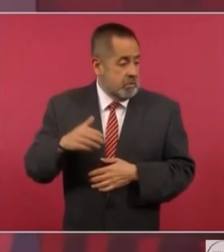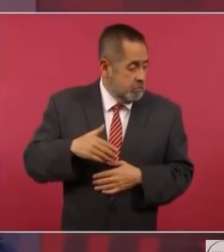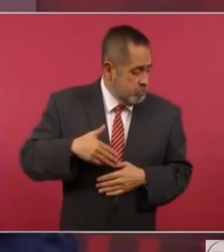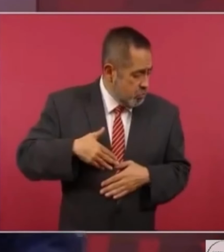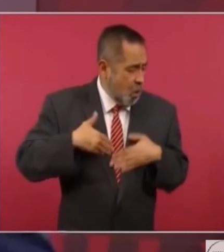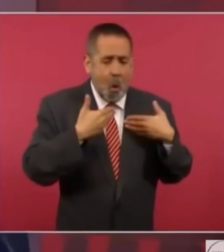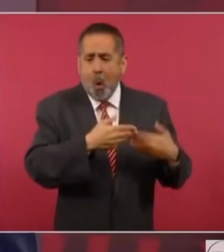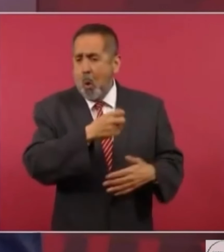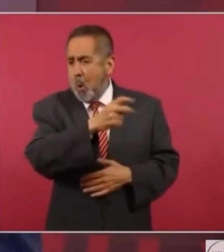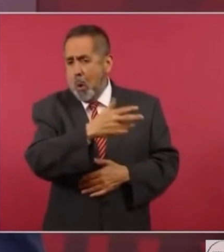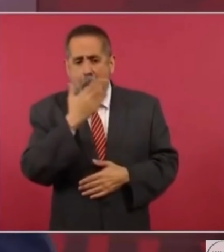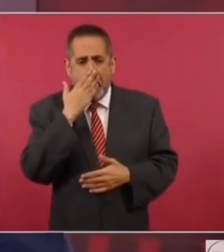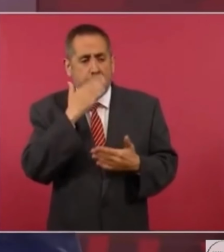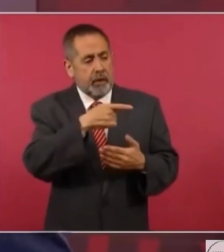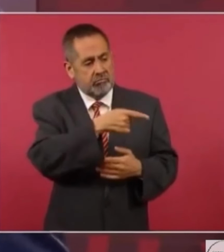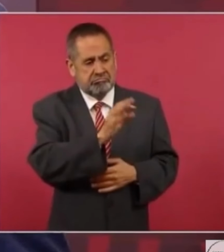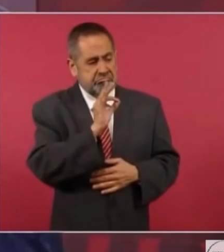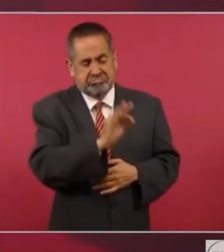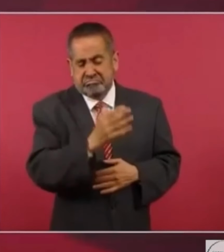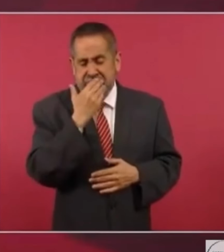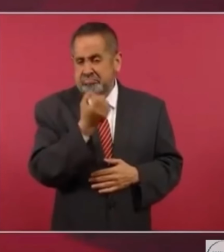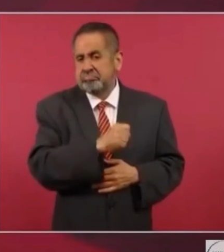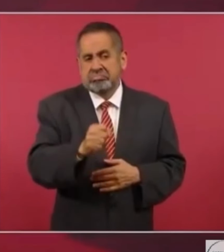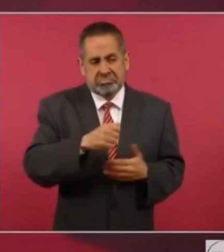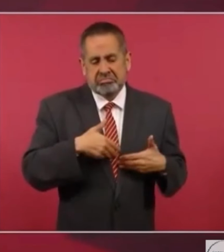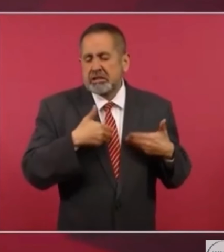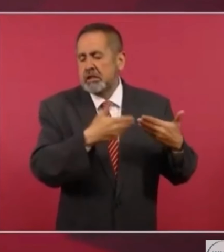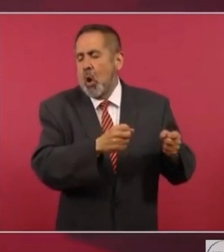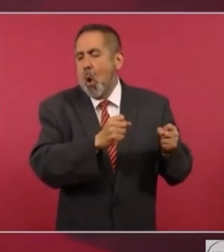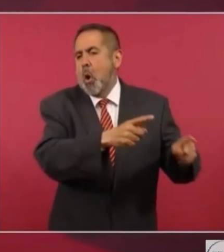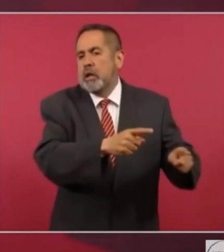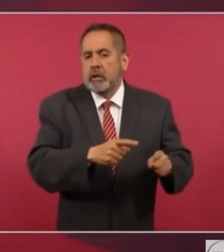era muy eficiente,